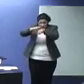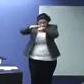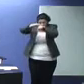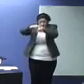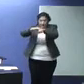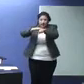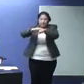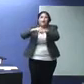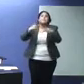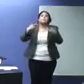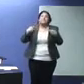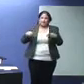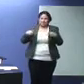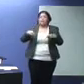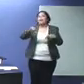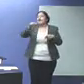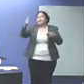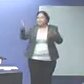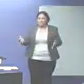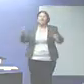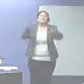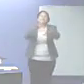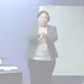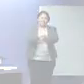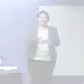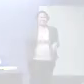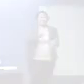comunidad incluyente. Gracias.